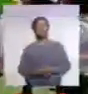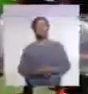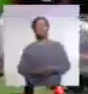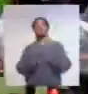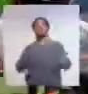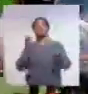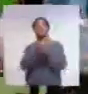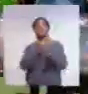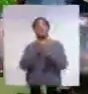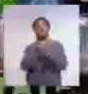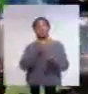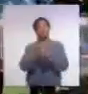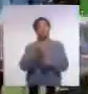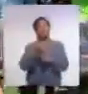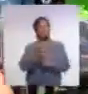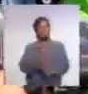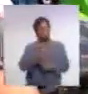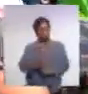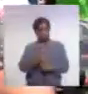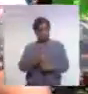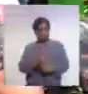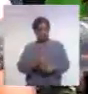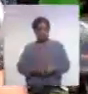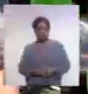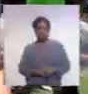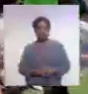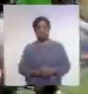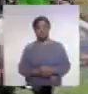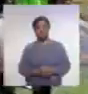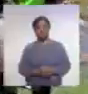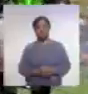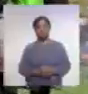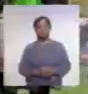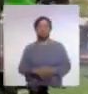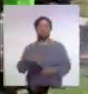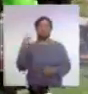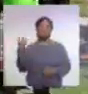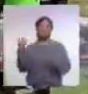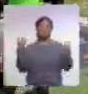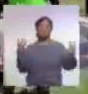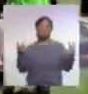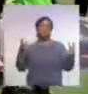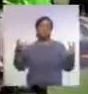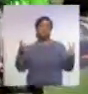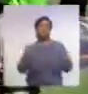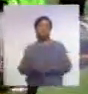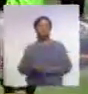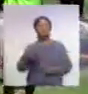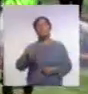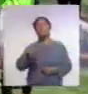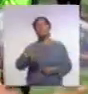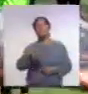triunfo sufrido. De visitante logramos sacar un resultado de 4-2 a favor. Pero aquí en casa,